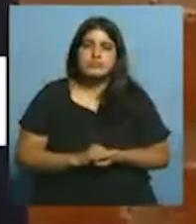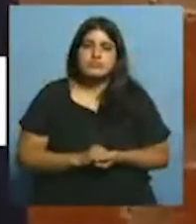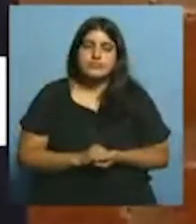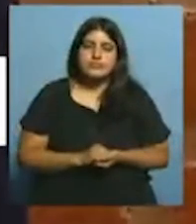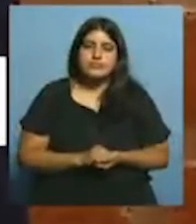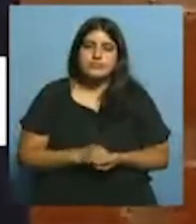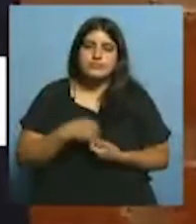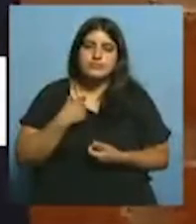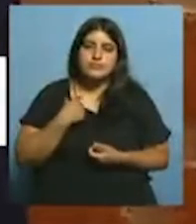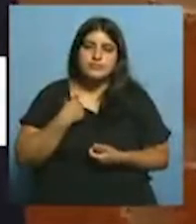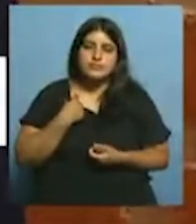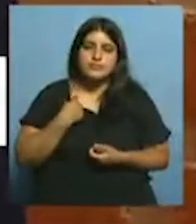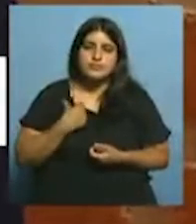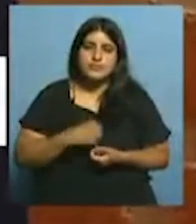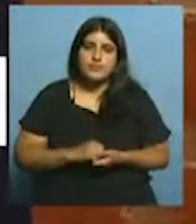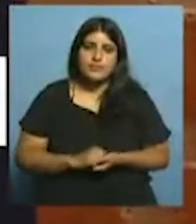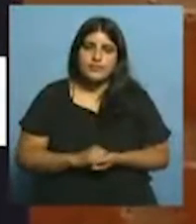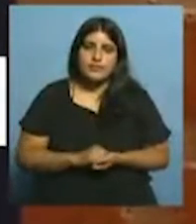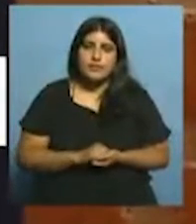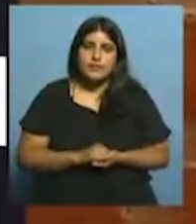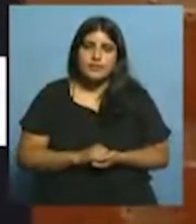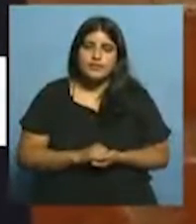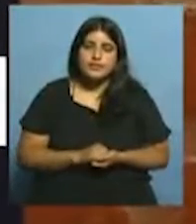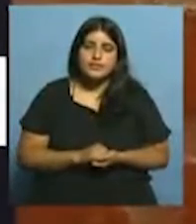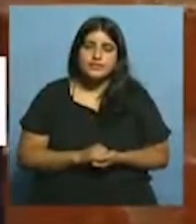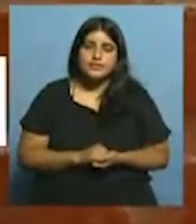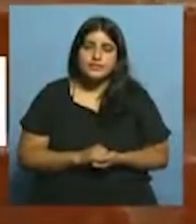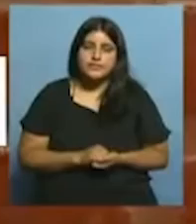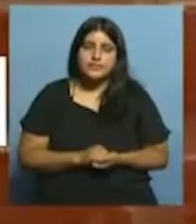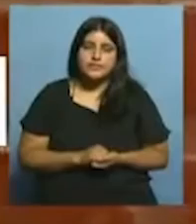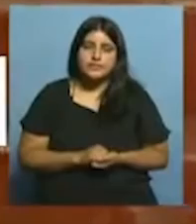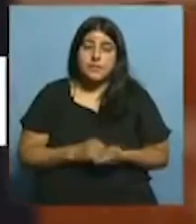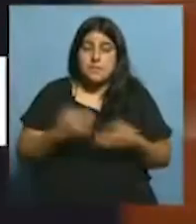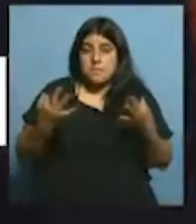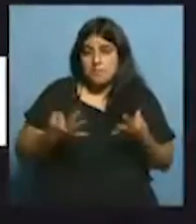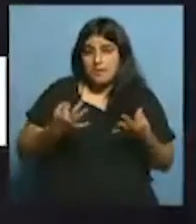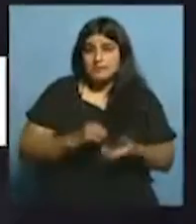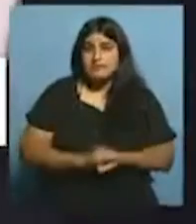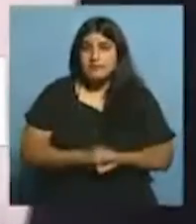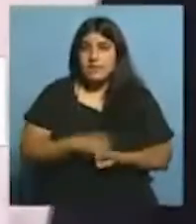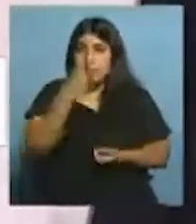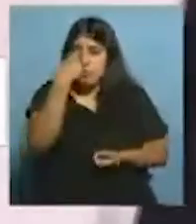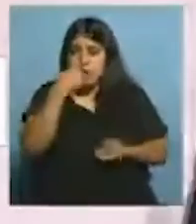estándares también de seguridad vial a sus vecinos, ¿no? Bien, Omar, entonces, ¿otra